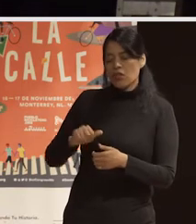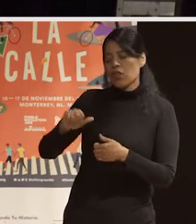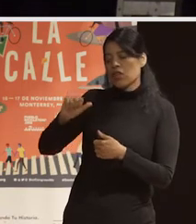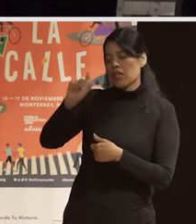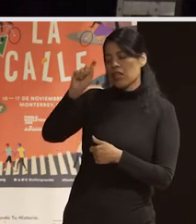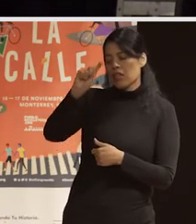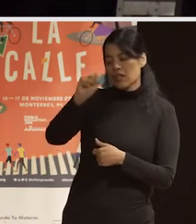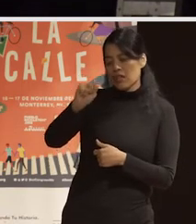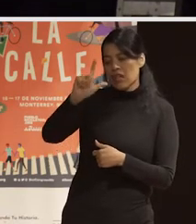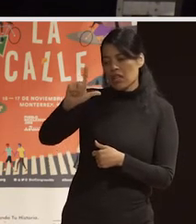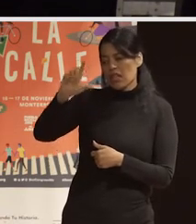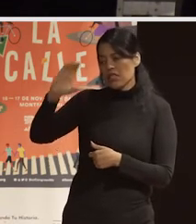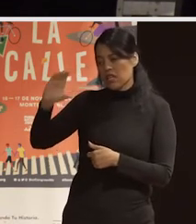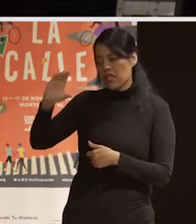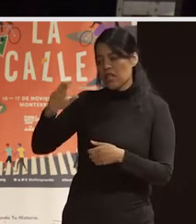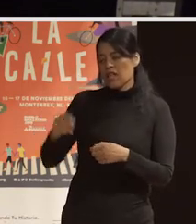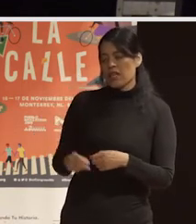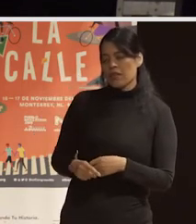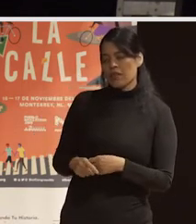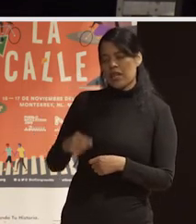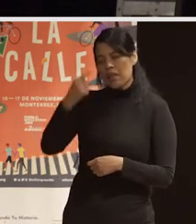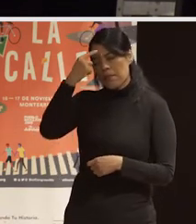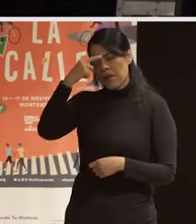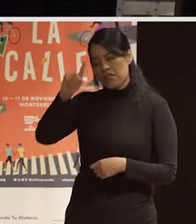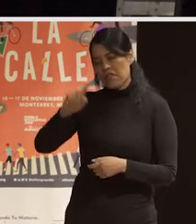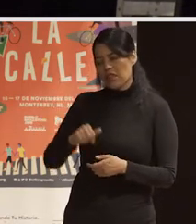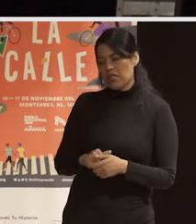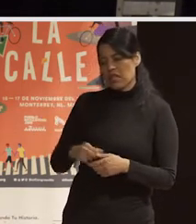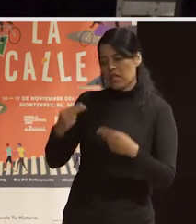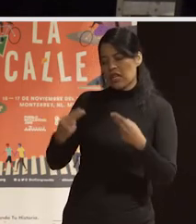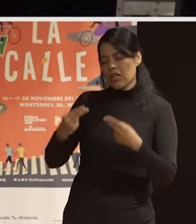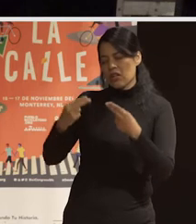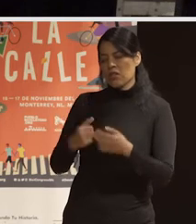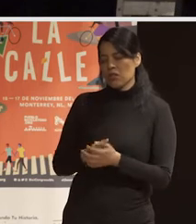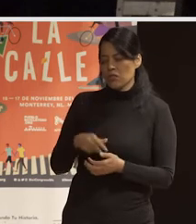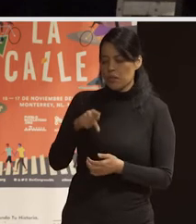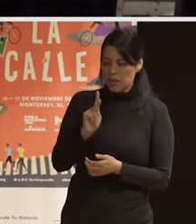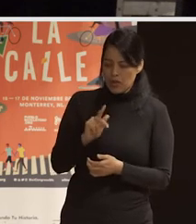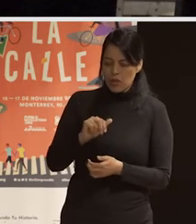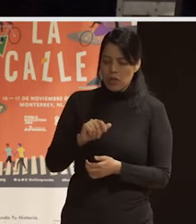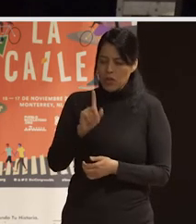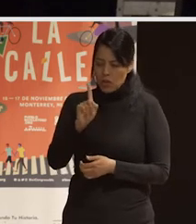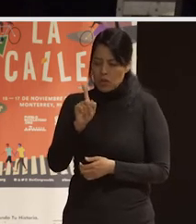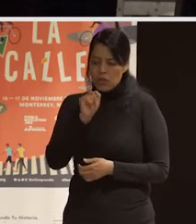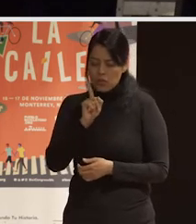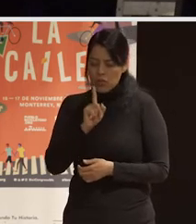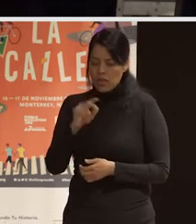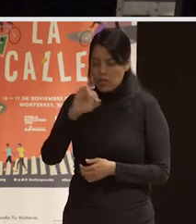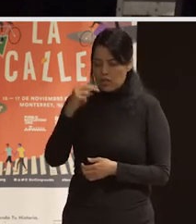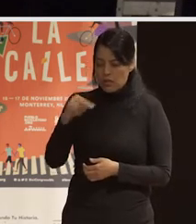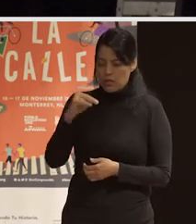cuando se supone que todo se hacía más fácil julia quiñones que todavía organiza